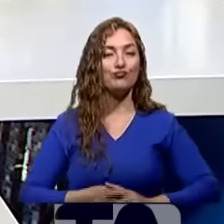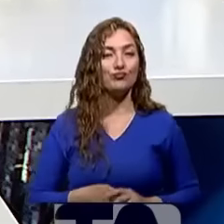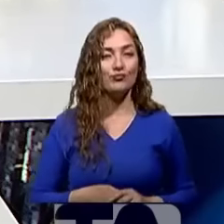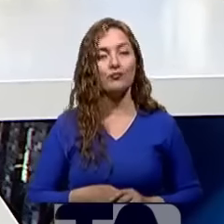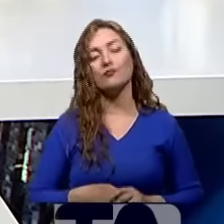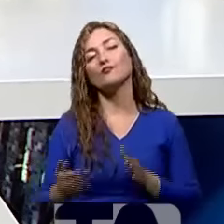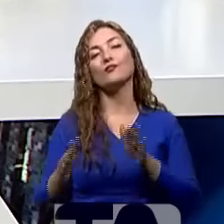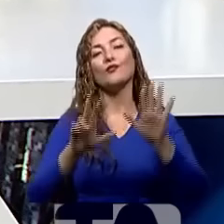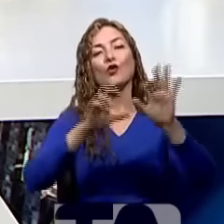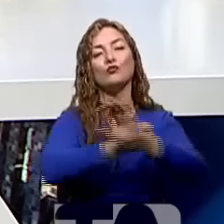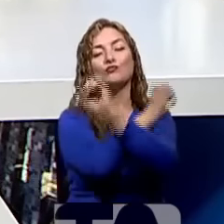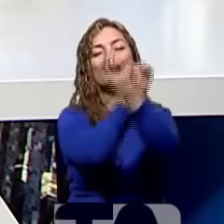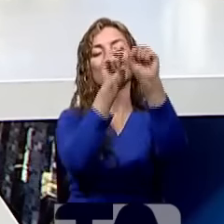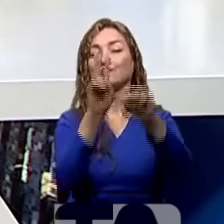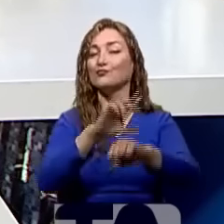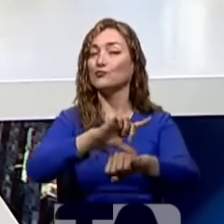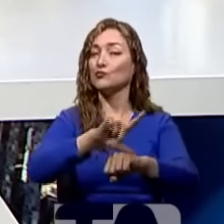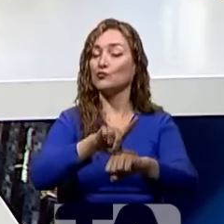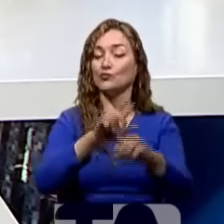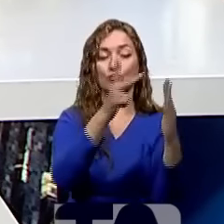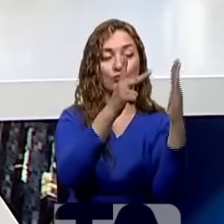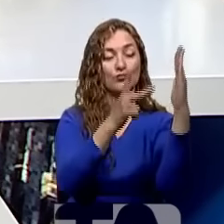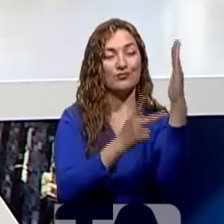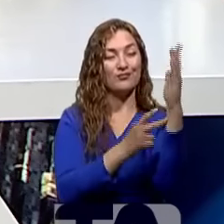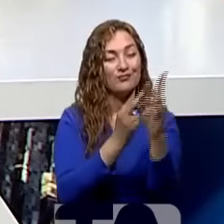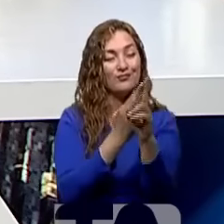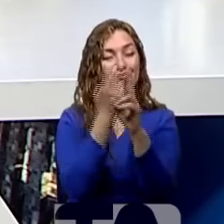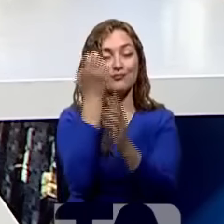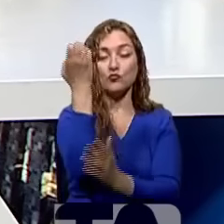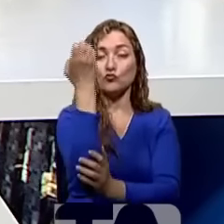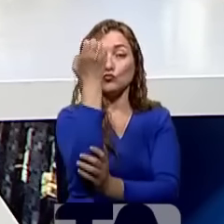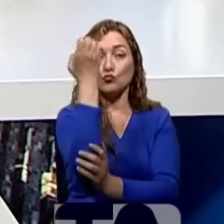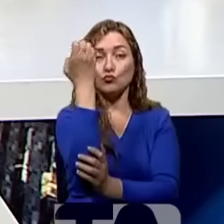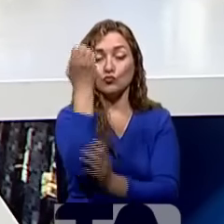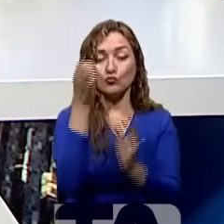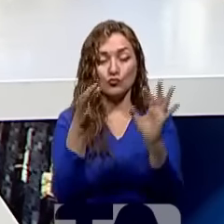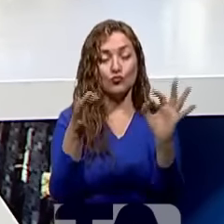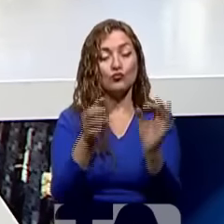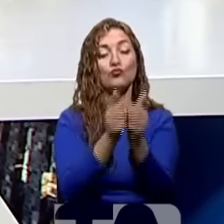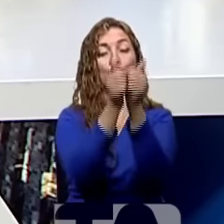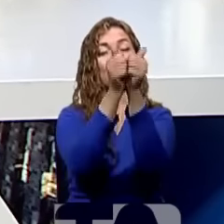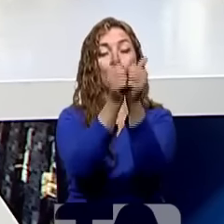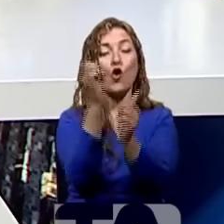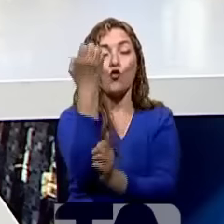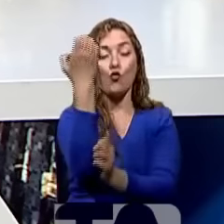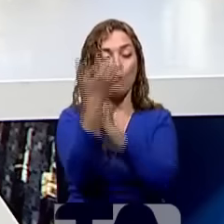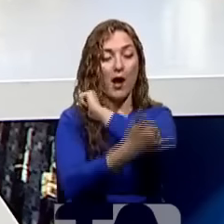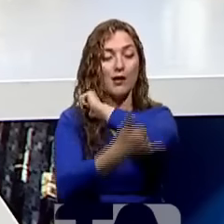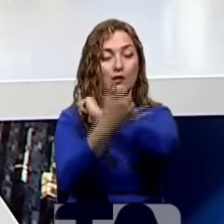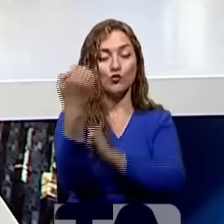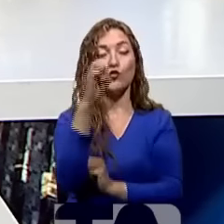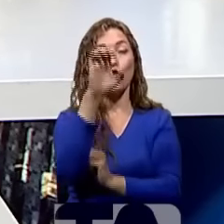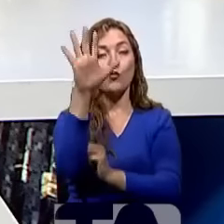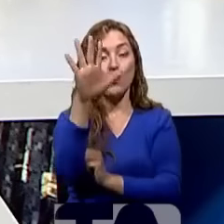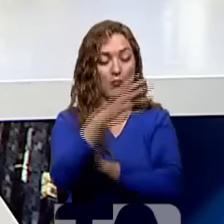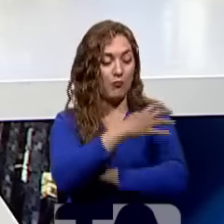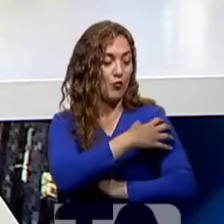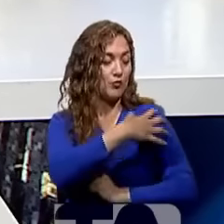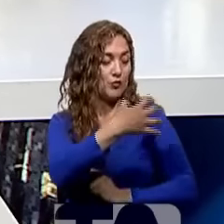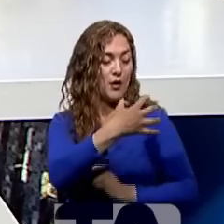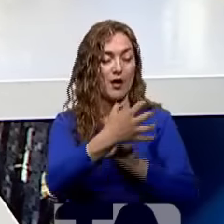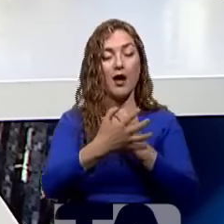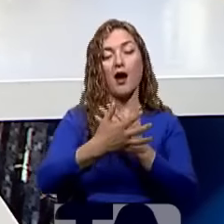8 de la mañana con 25 minutos, el programa de respuesta de emergencia de la Unión Europea para fortalecer el sistema penitenciario finalizó